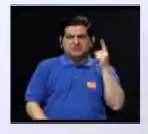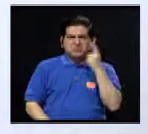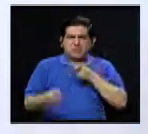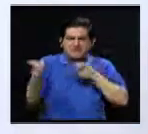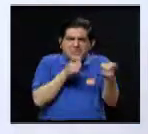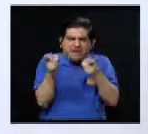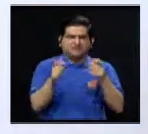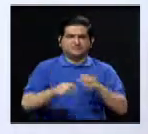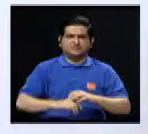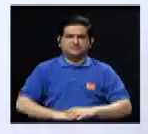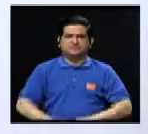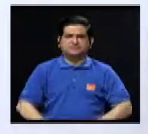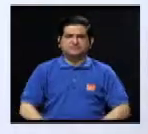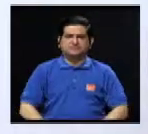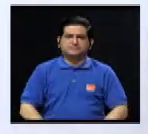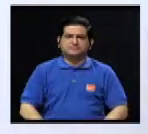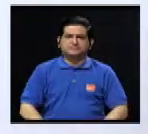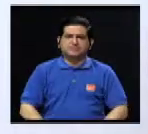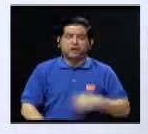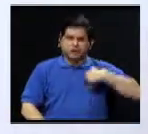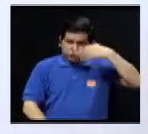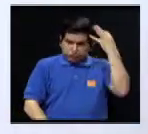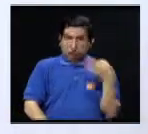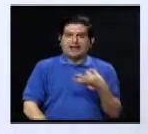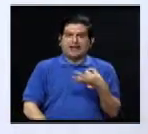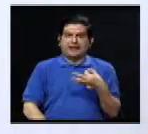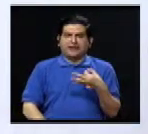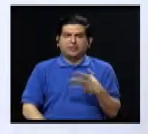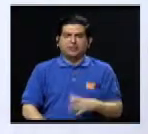patriarcado. Entonces, creo que